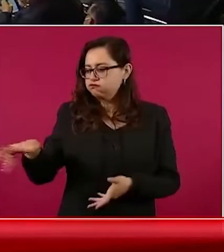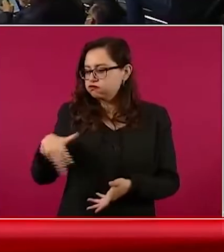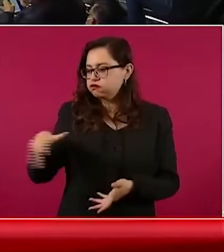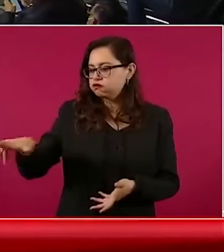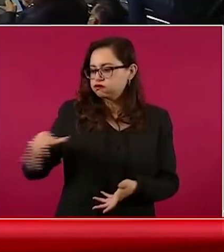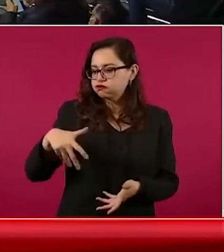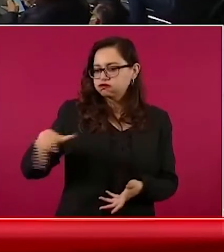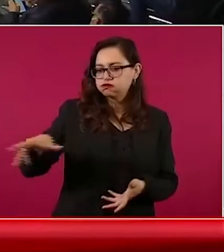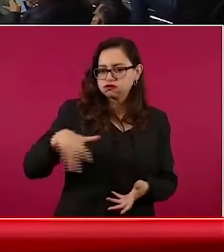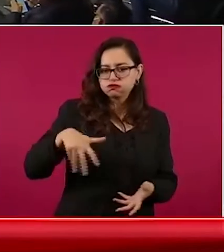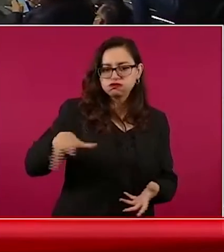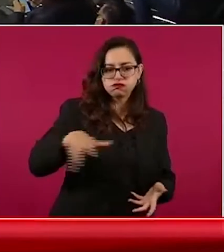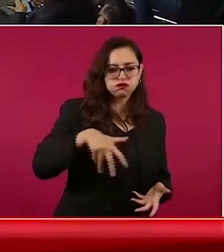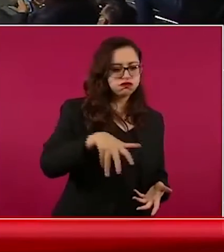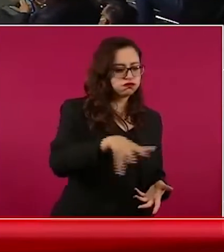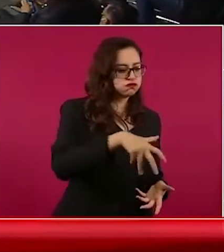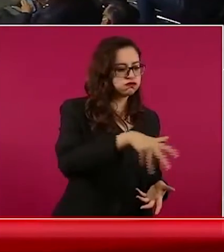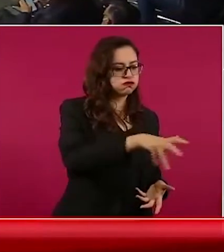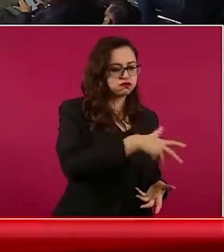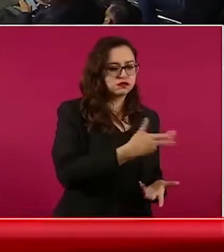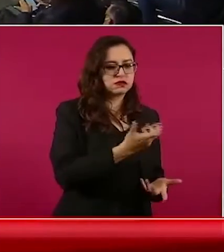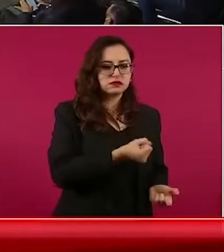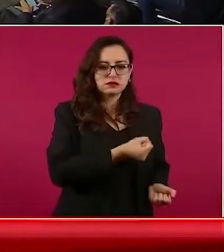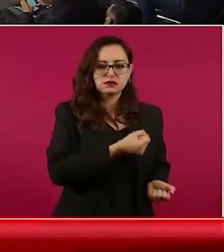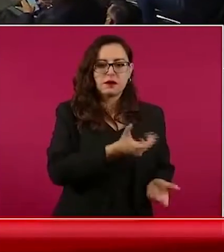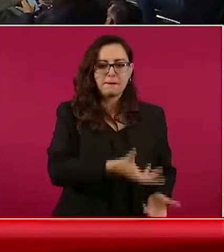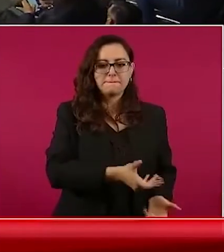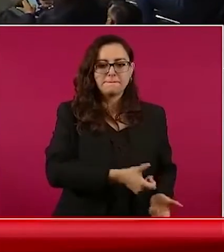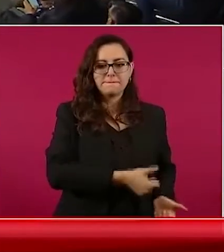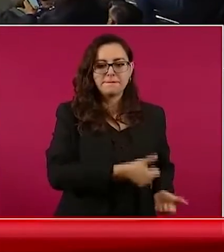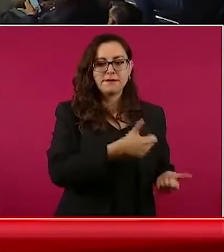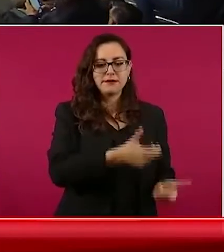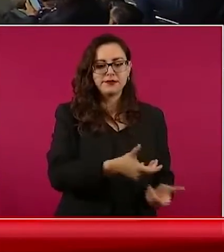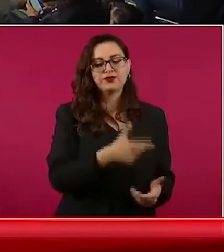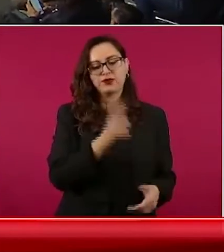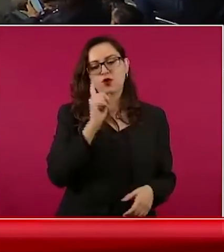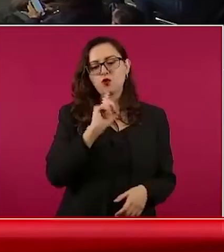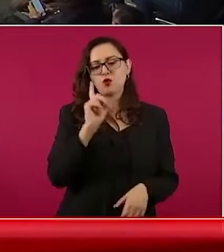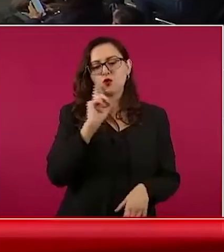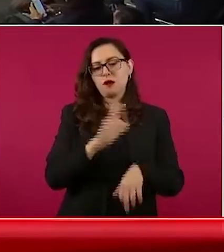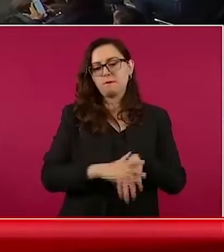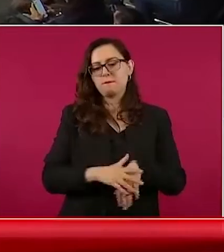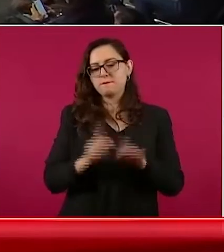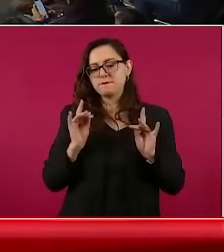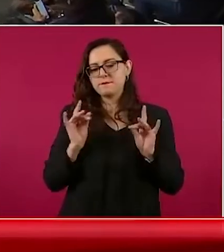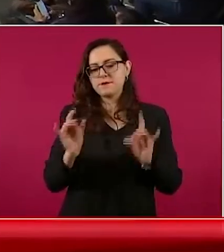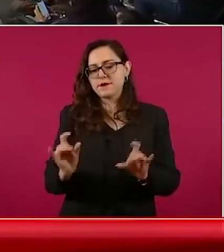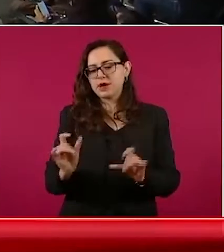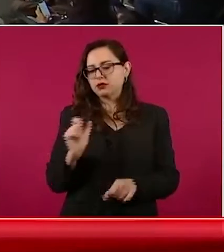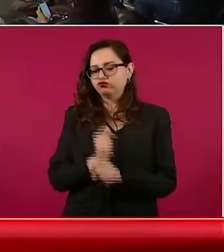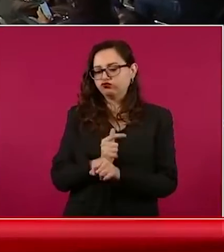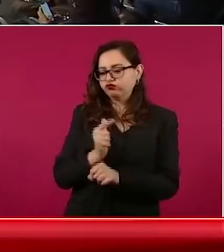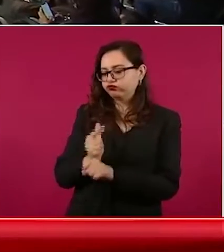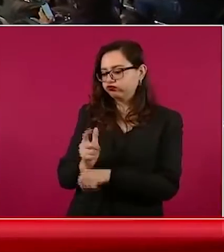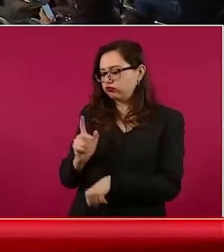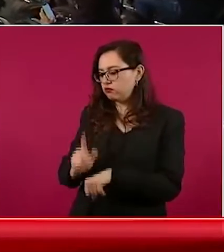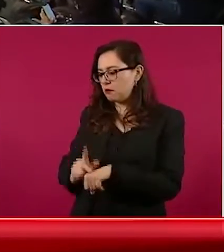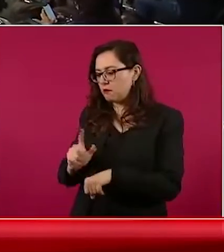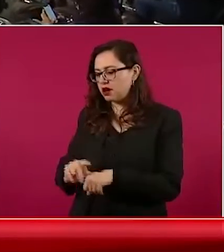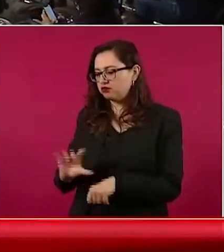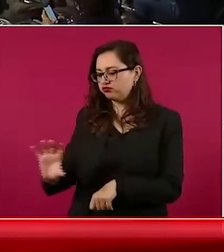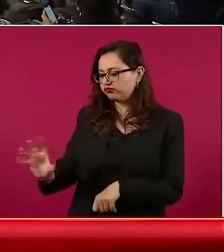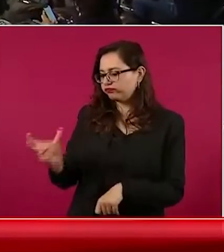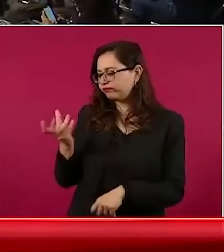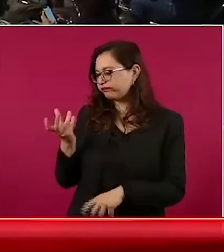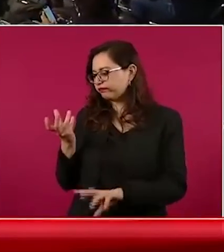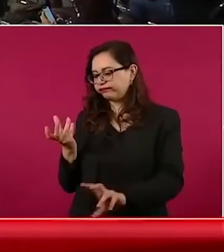todos tamaños, como tienen más sensibilidad que los hombres, más exquisitez,